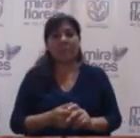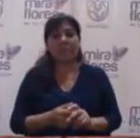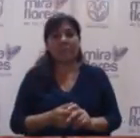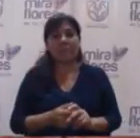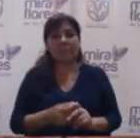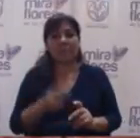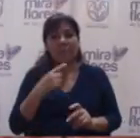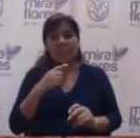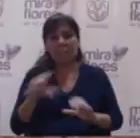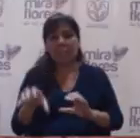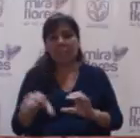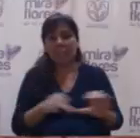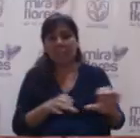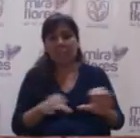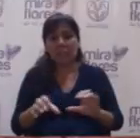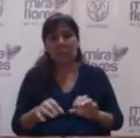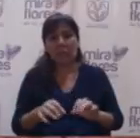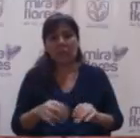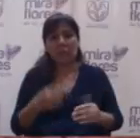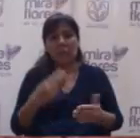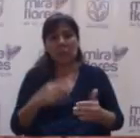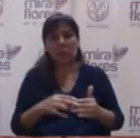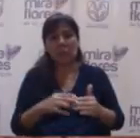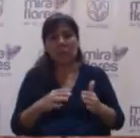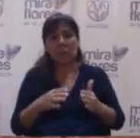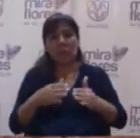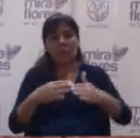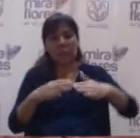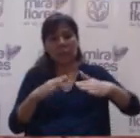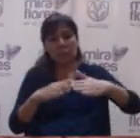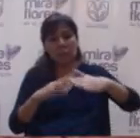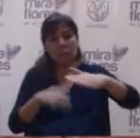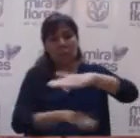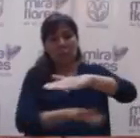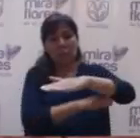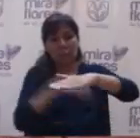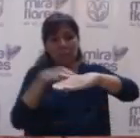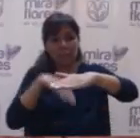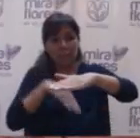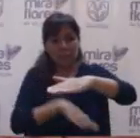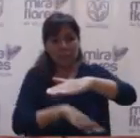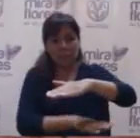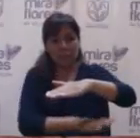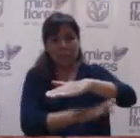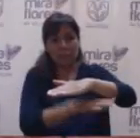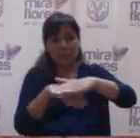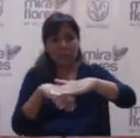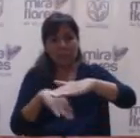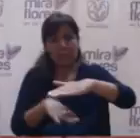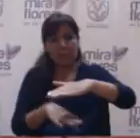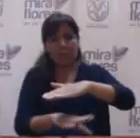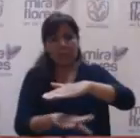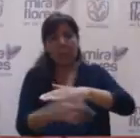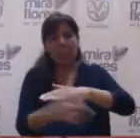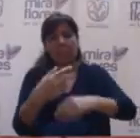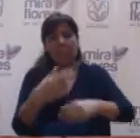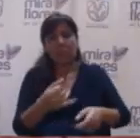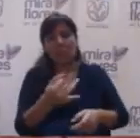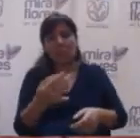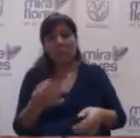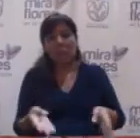Se han hecho dos pasos a desnivel por debajo del puente, se han hecho algunos cierres